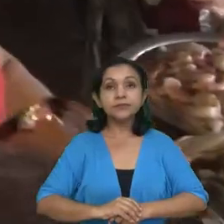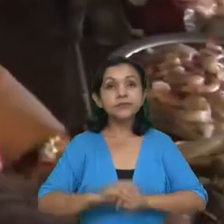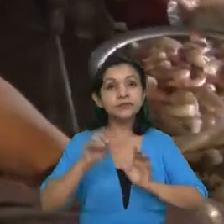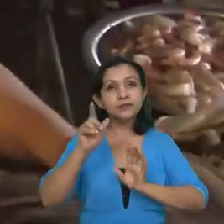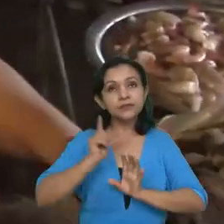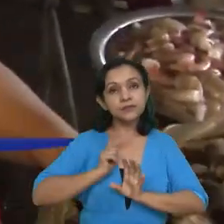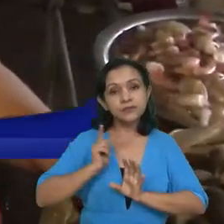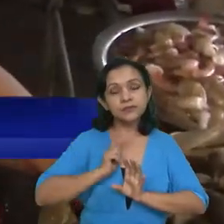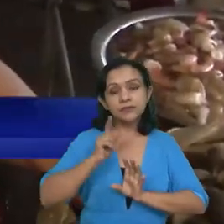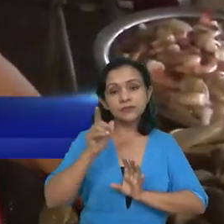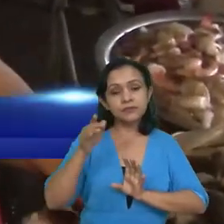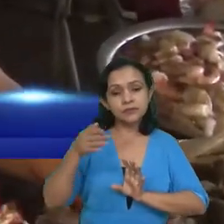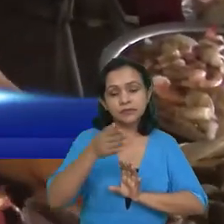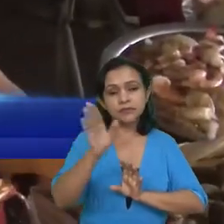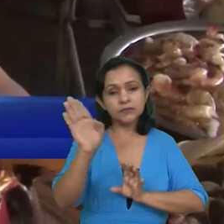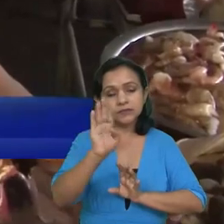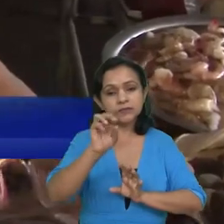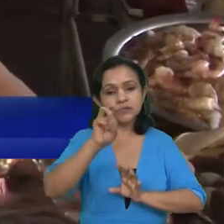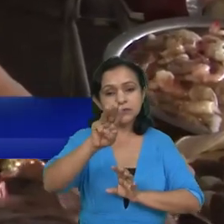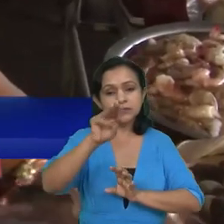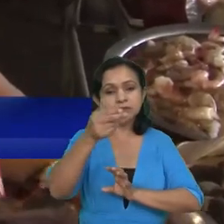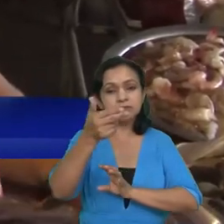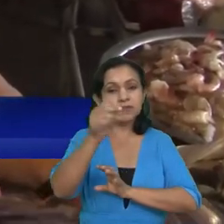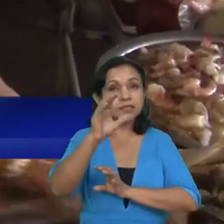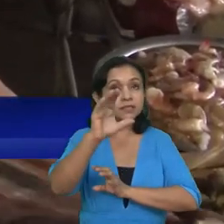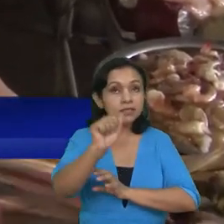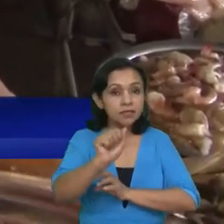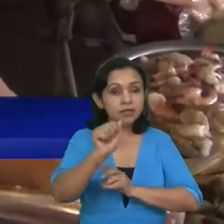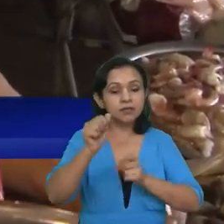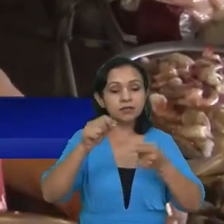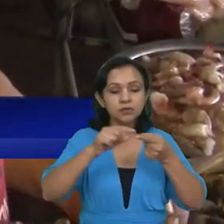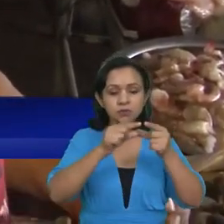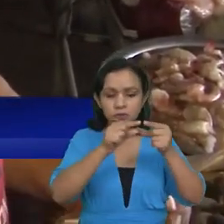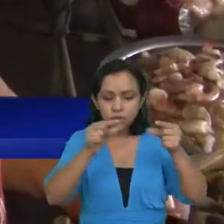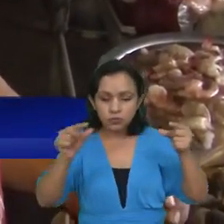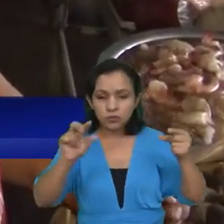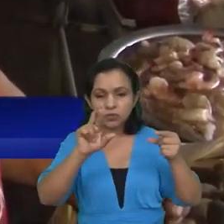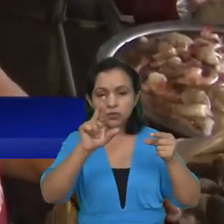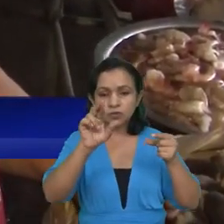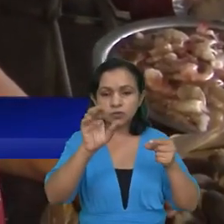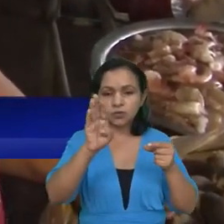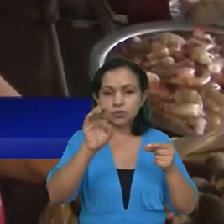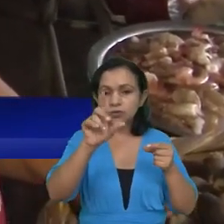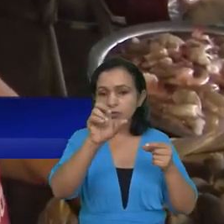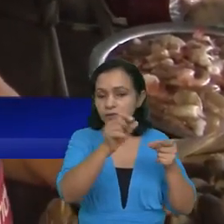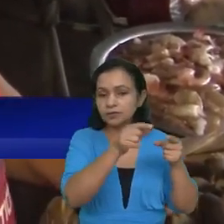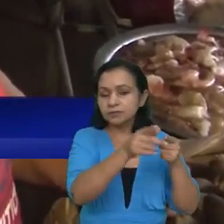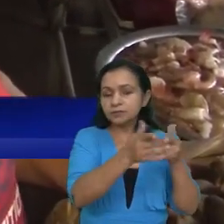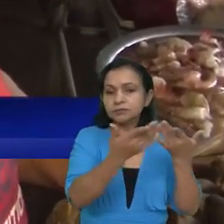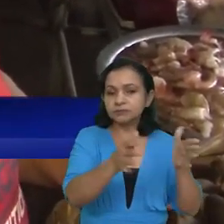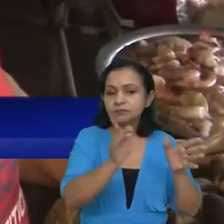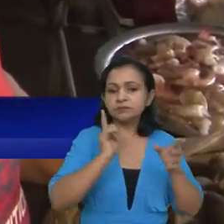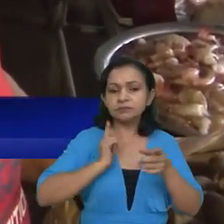partido blanco machaca hay de curvina y de robo de todo el macareno